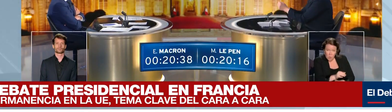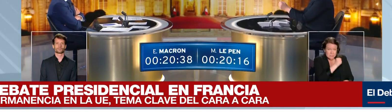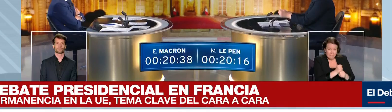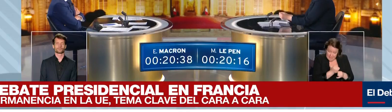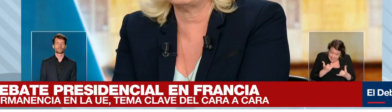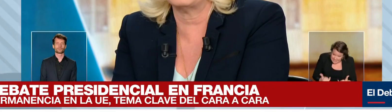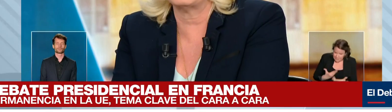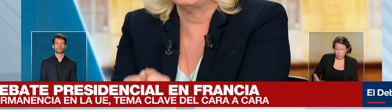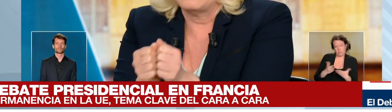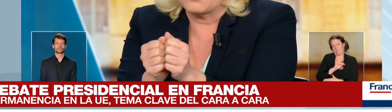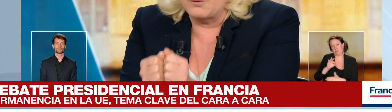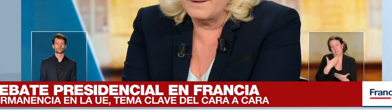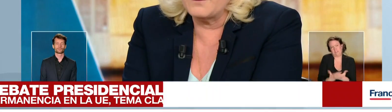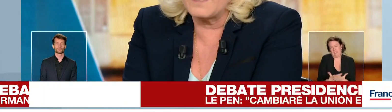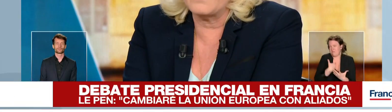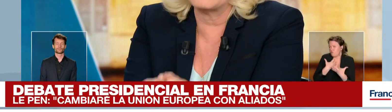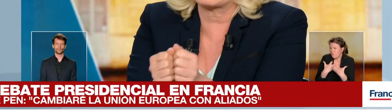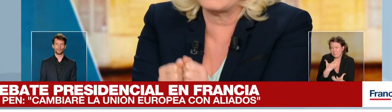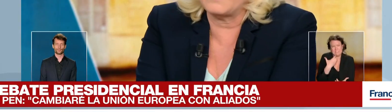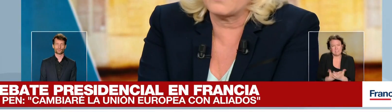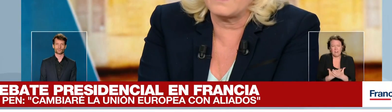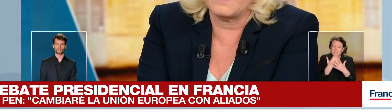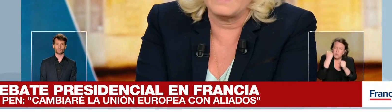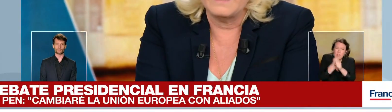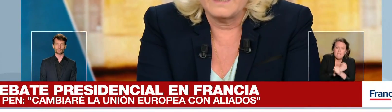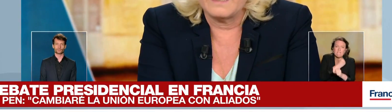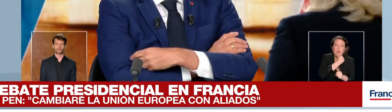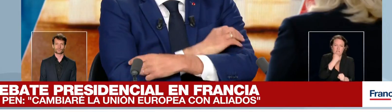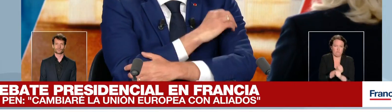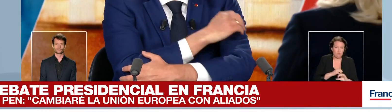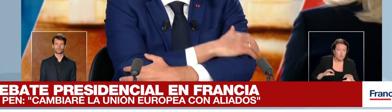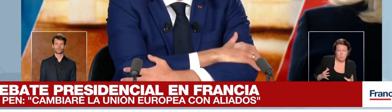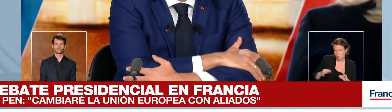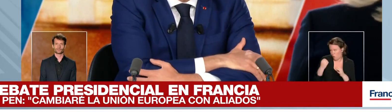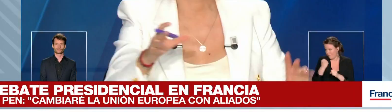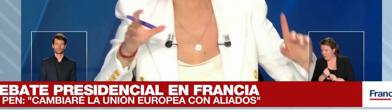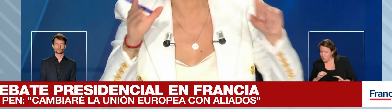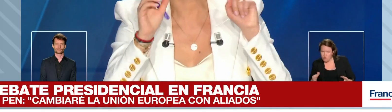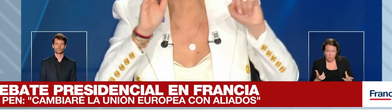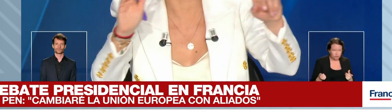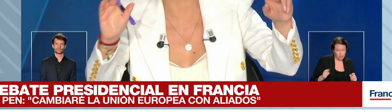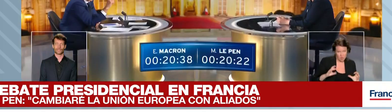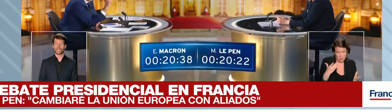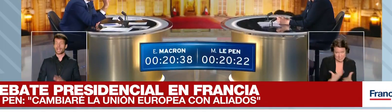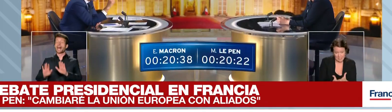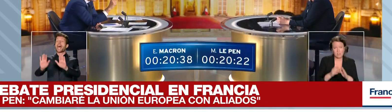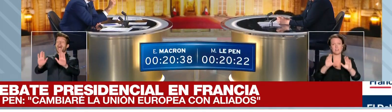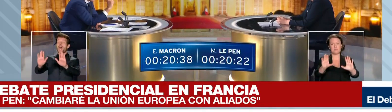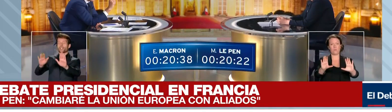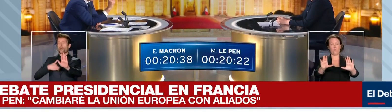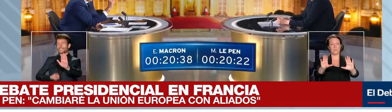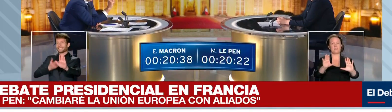eso es que yo lucho el valor trabajo, encontrar trabajo, crear trabajo y restituir el dinero a los